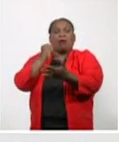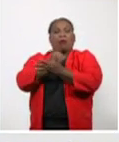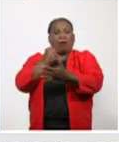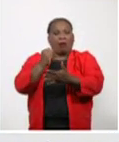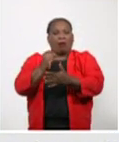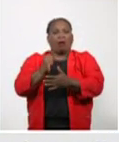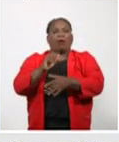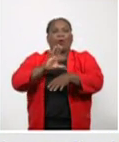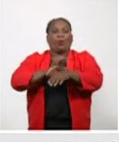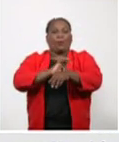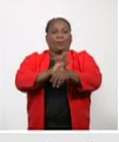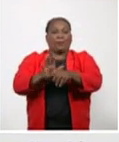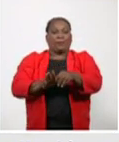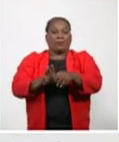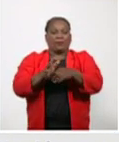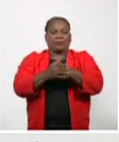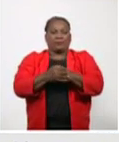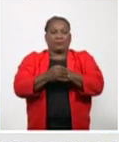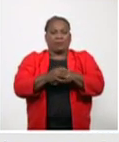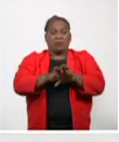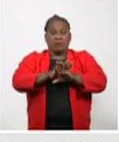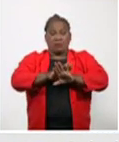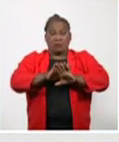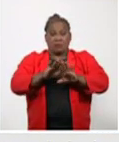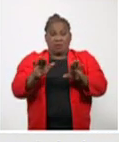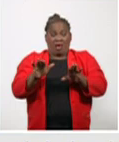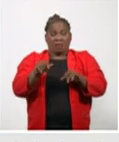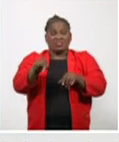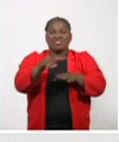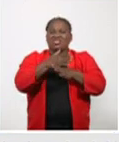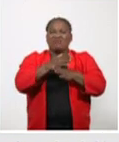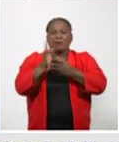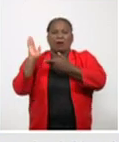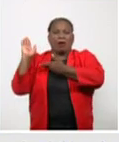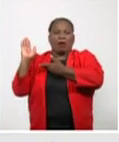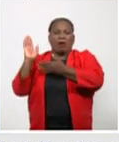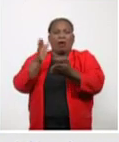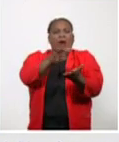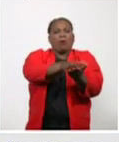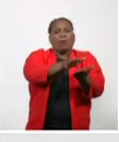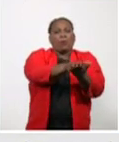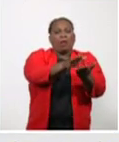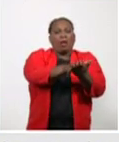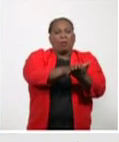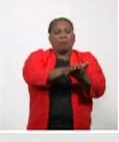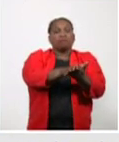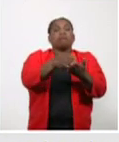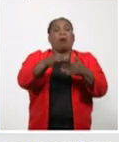COVID-19. Ya esto hace que en el acumulado se hayan procesado